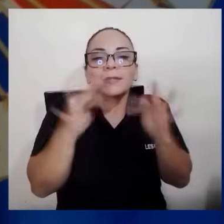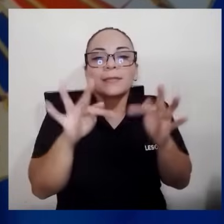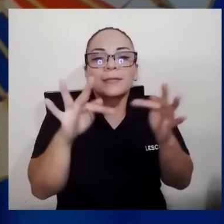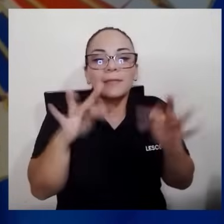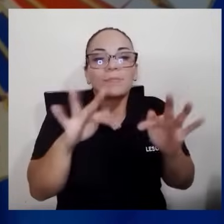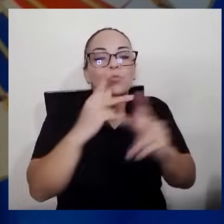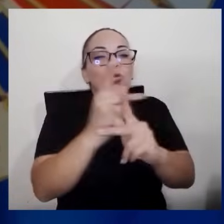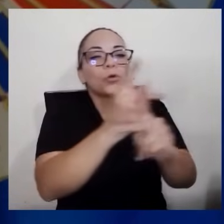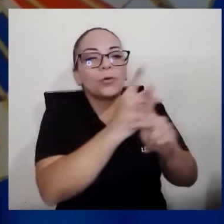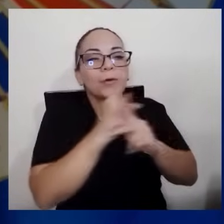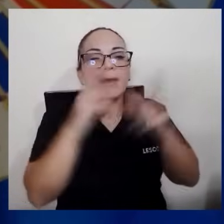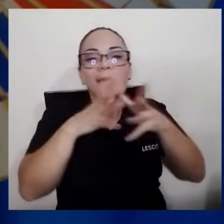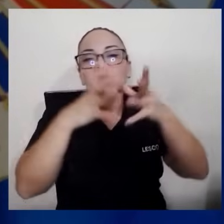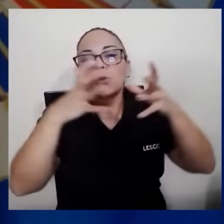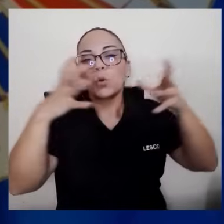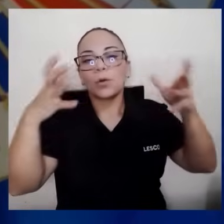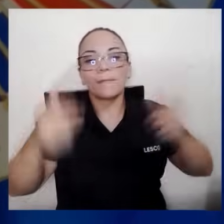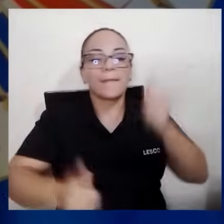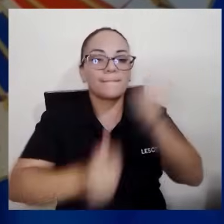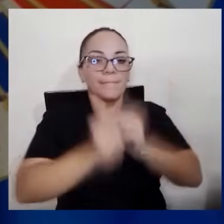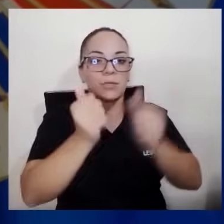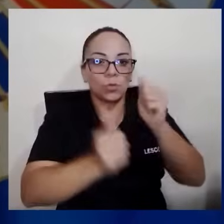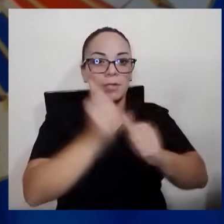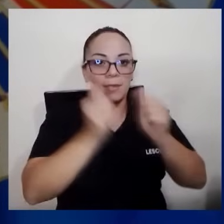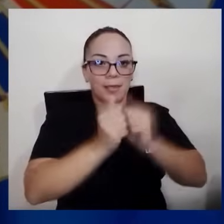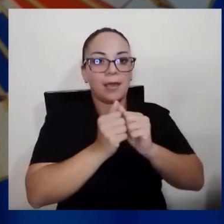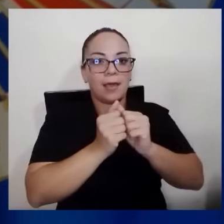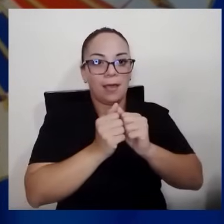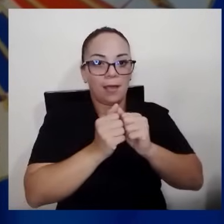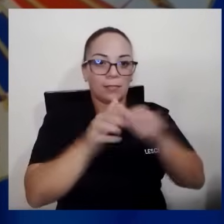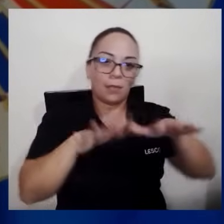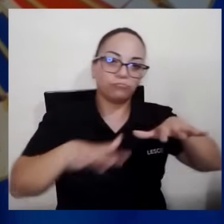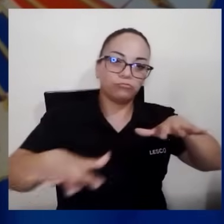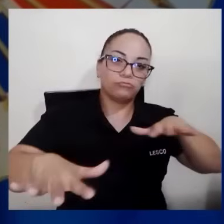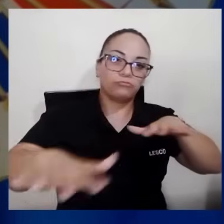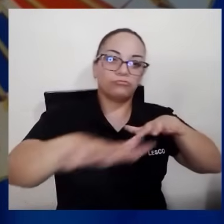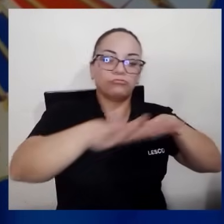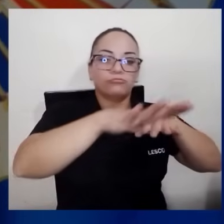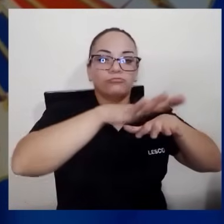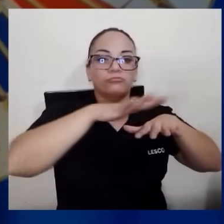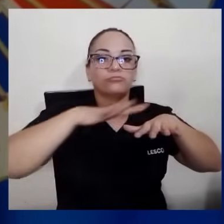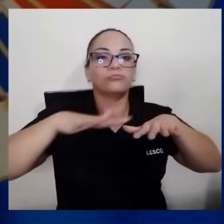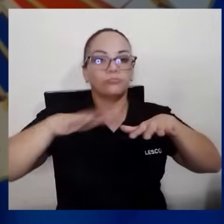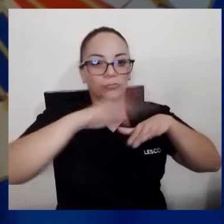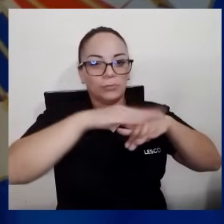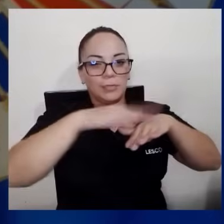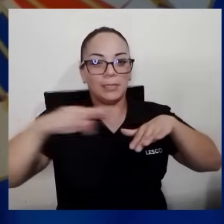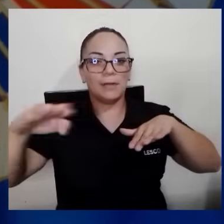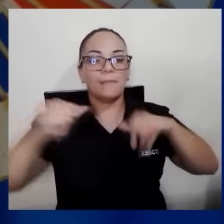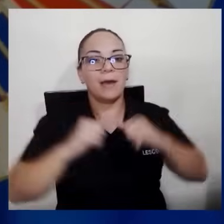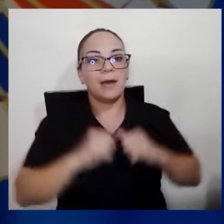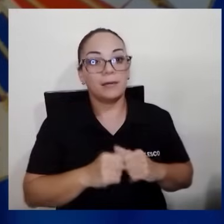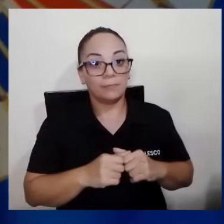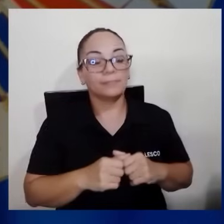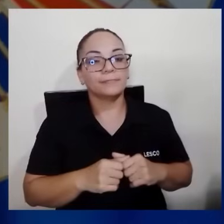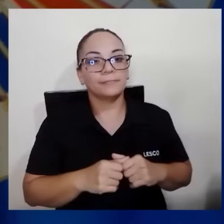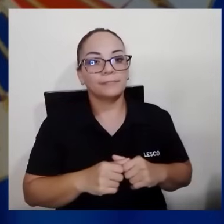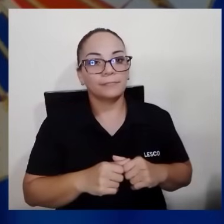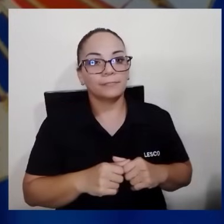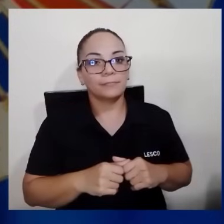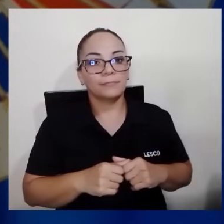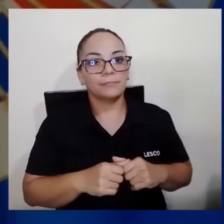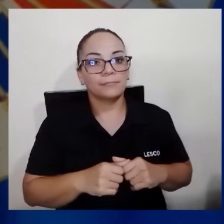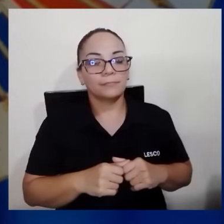enorme mayoría de la superficie de este planeta que tenemos There is no Planet